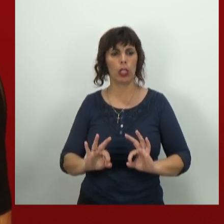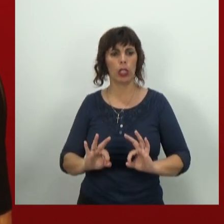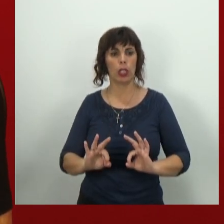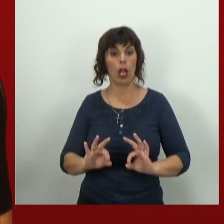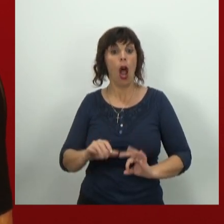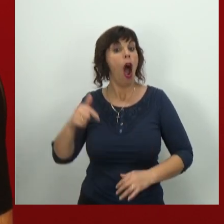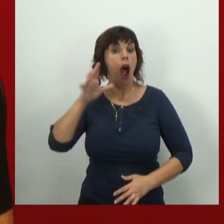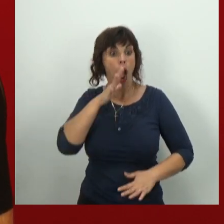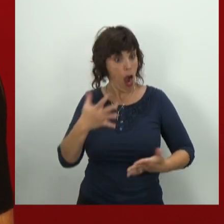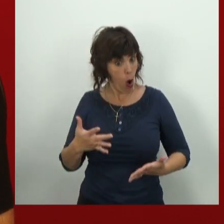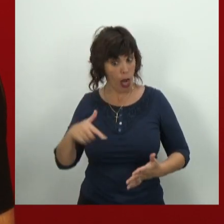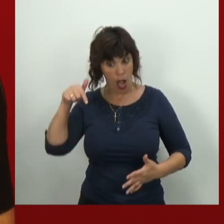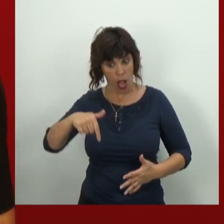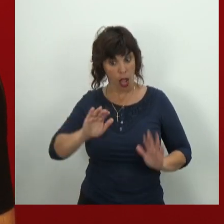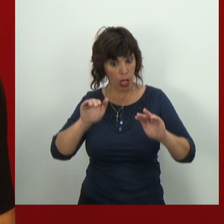gracia,